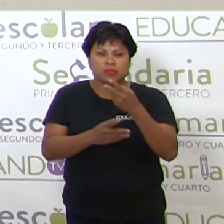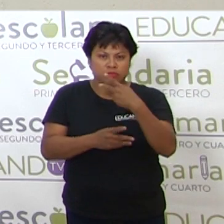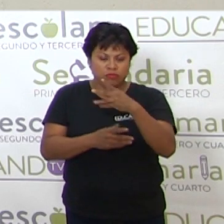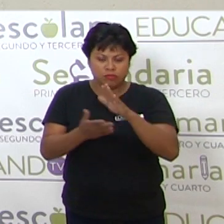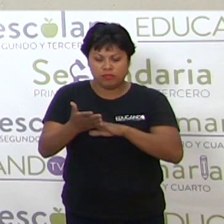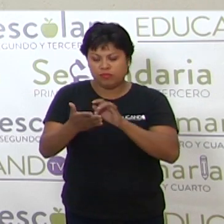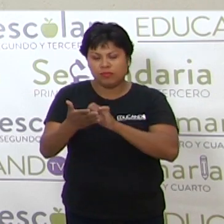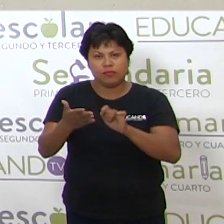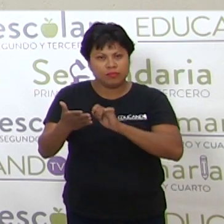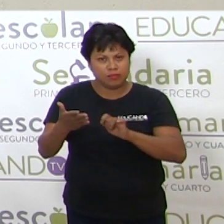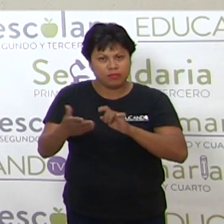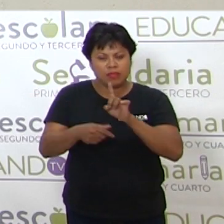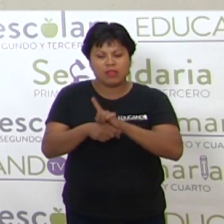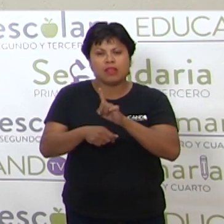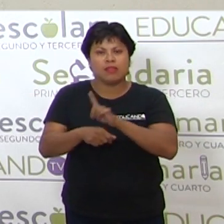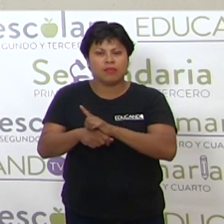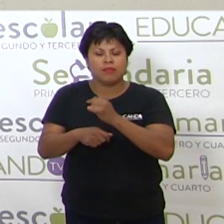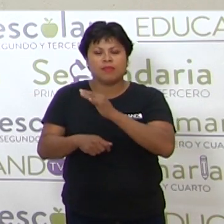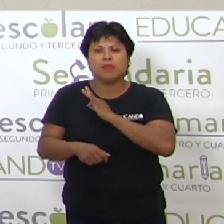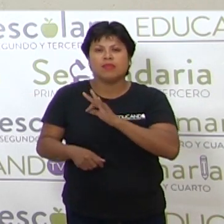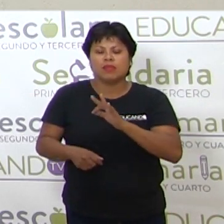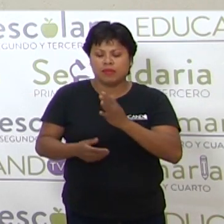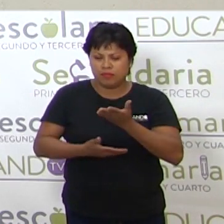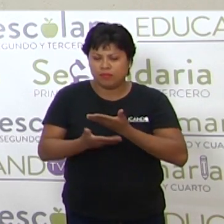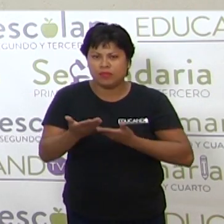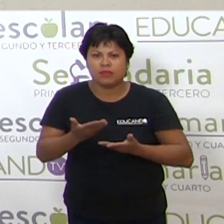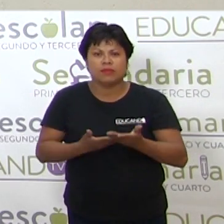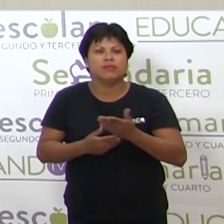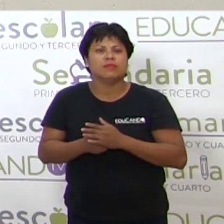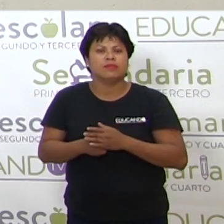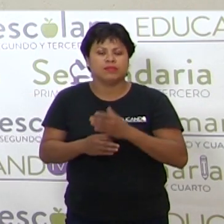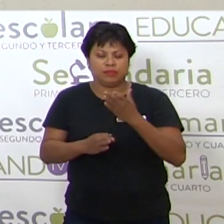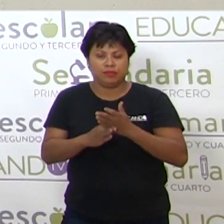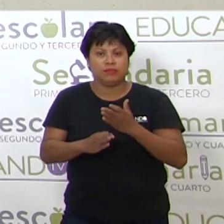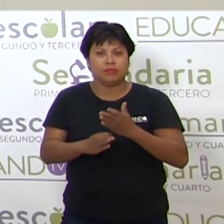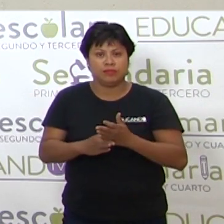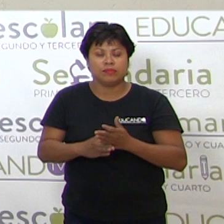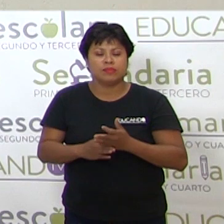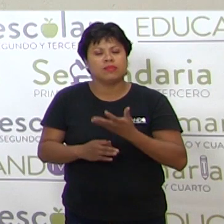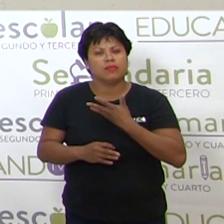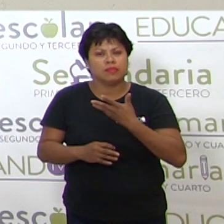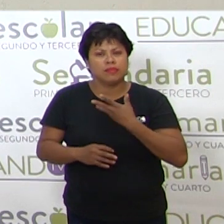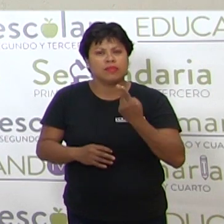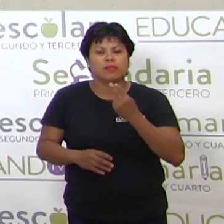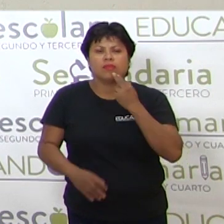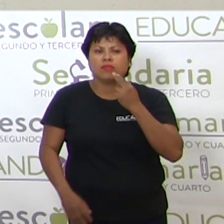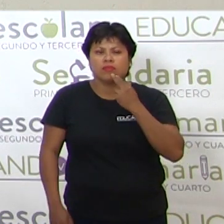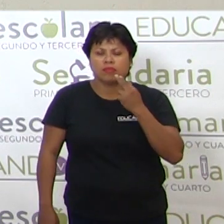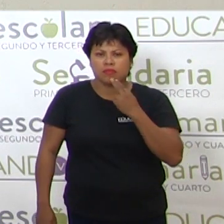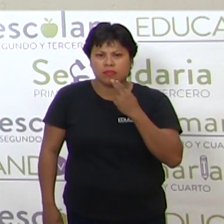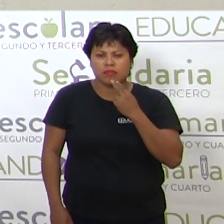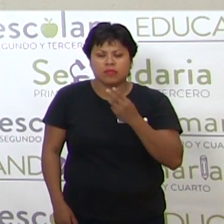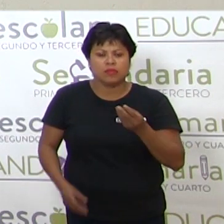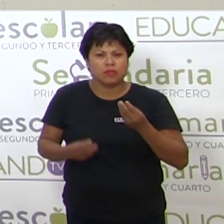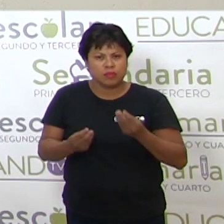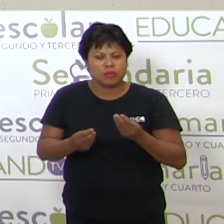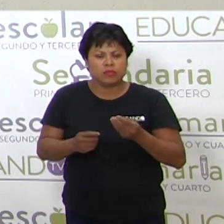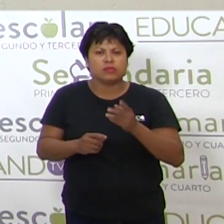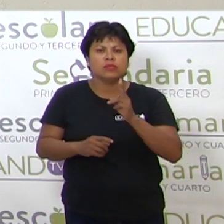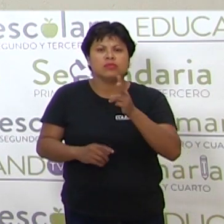verdad y poder no lo compartir al día de hoy tuvo que utilizar muchos